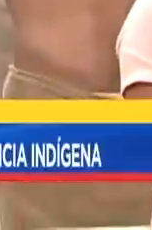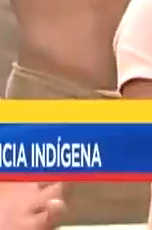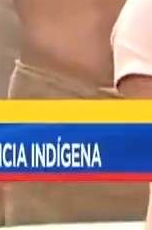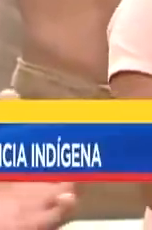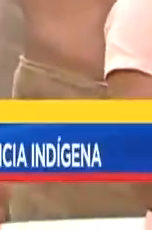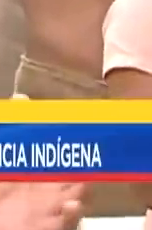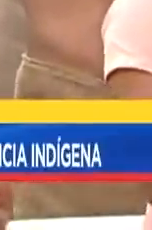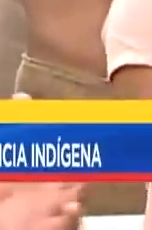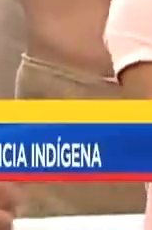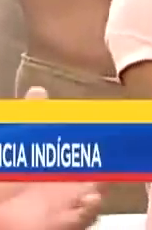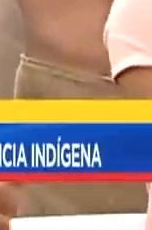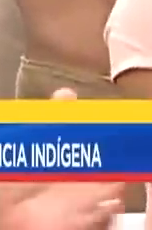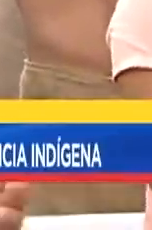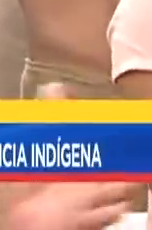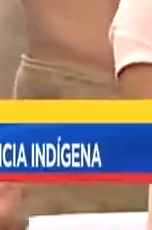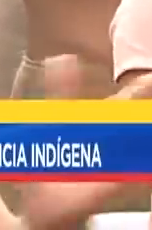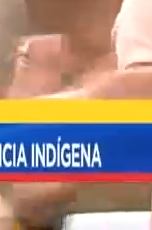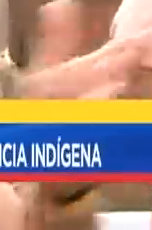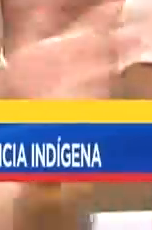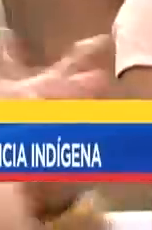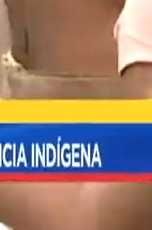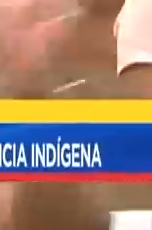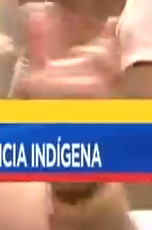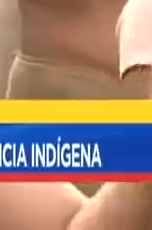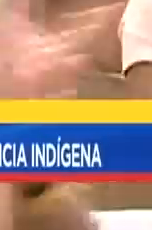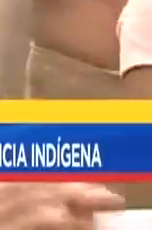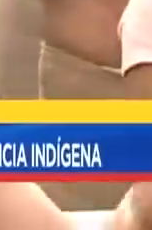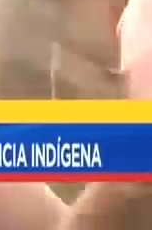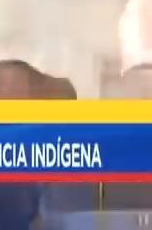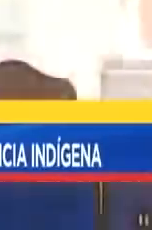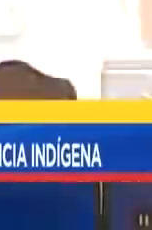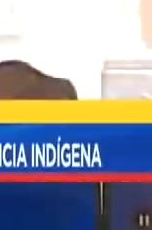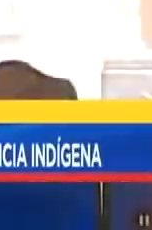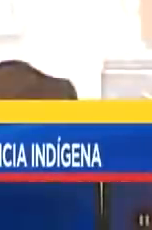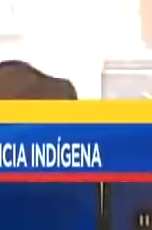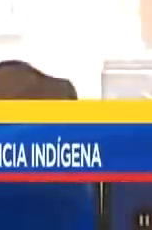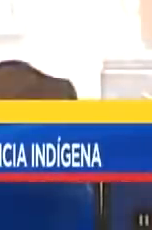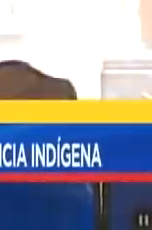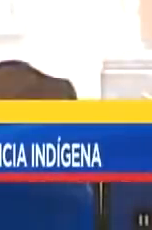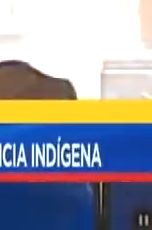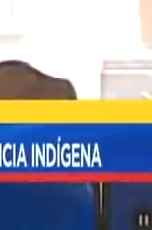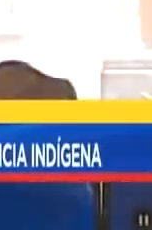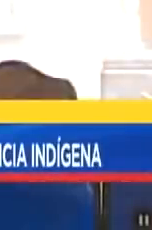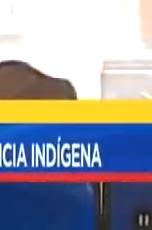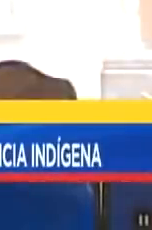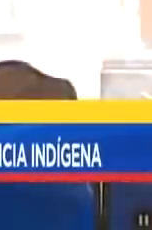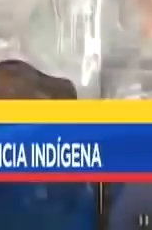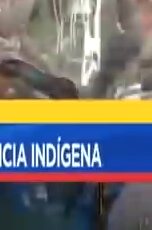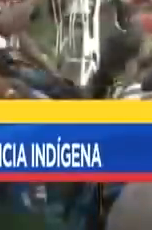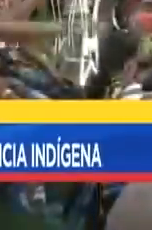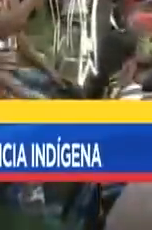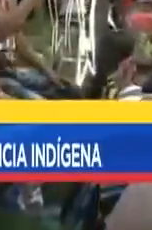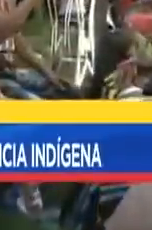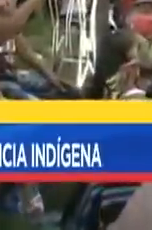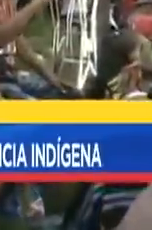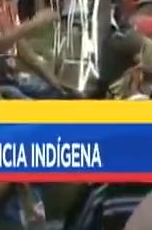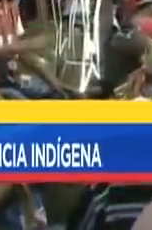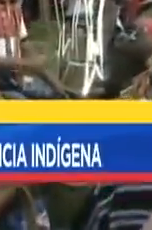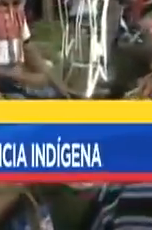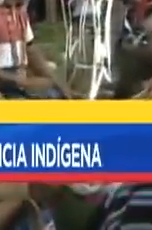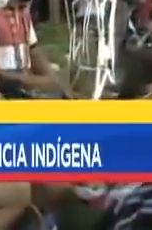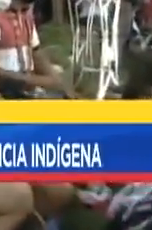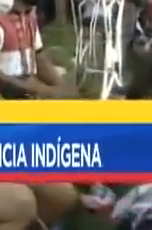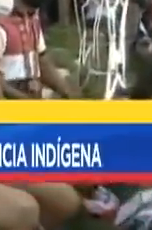patria y de esta nación. ¡Que viva la patria! ¡Que vivan los pueblos originarios! ¡Que viva